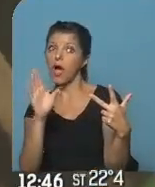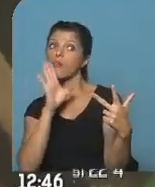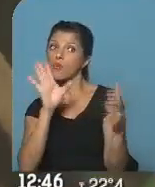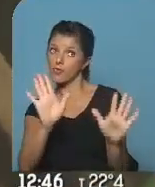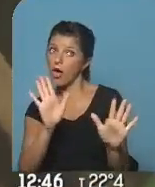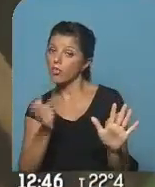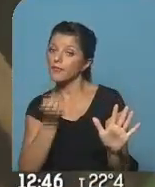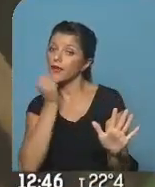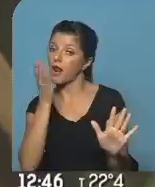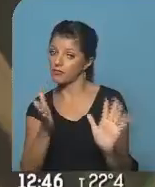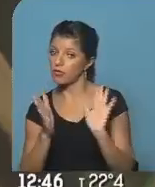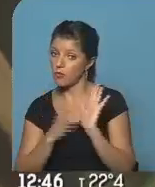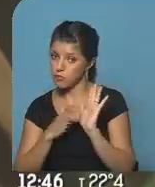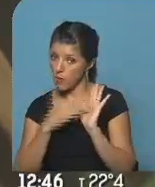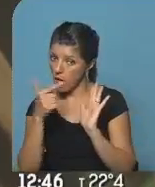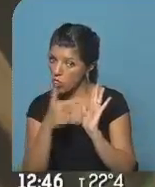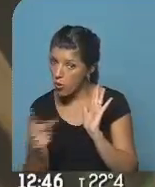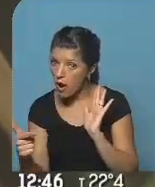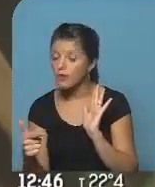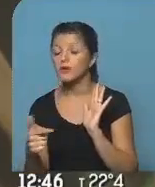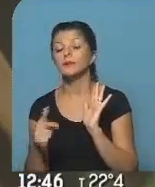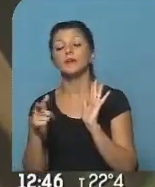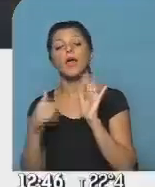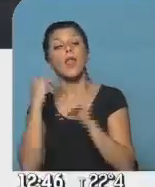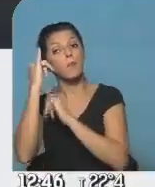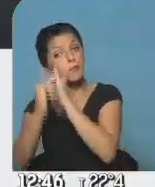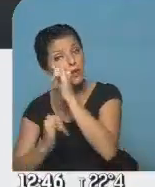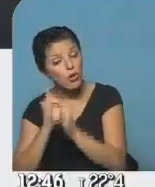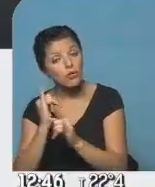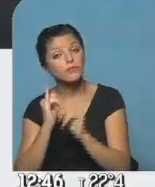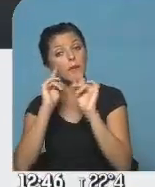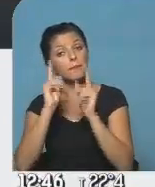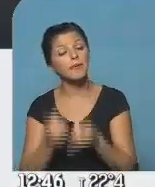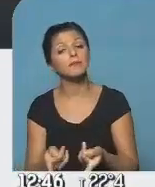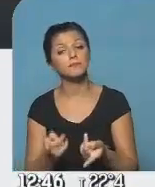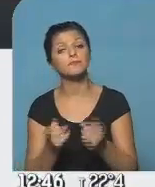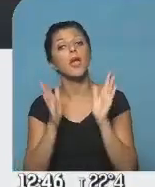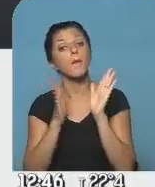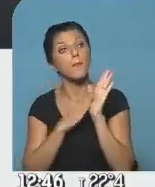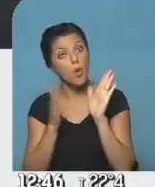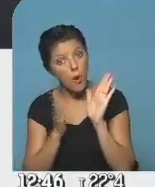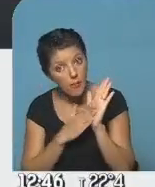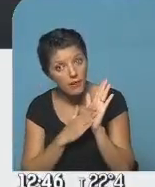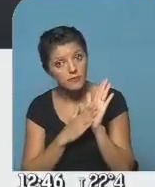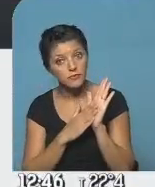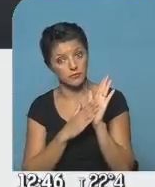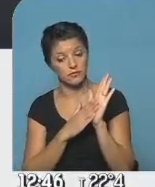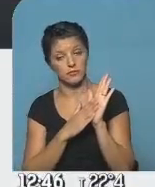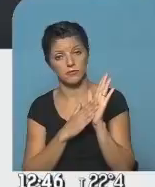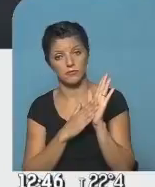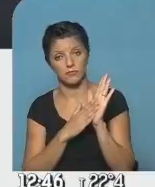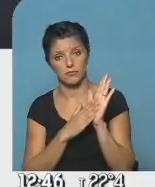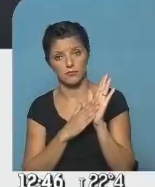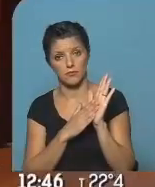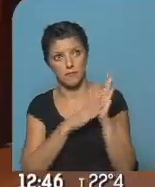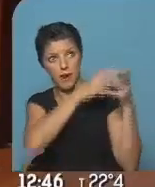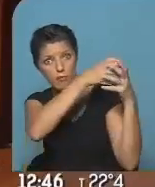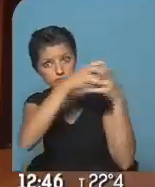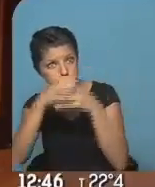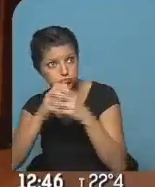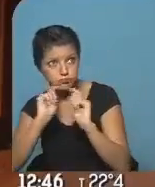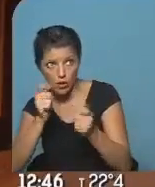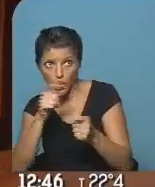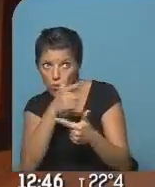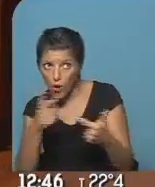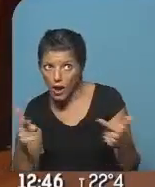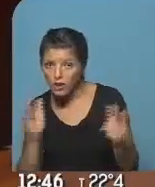hubo acciones prácticas para llevar a cabo justamente la presencia, la visita de esta organización. Ahora, los